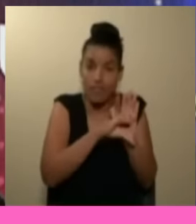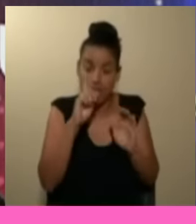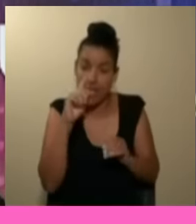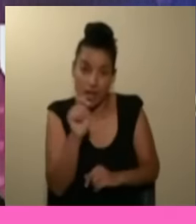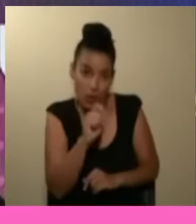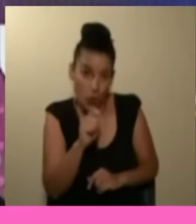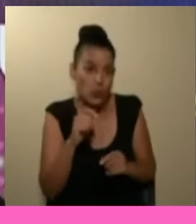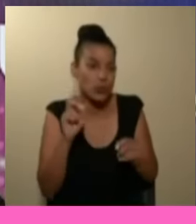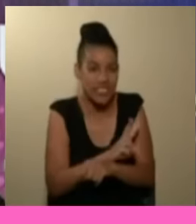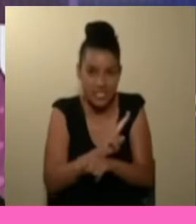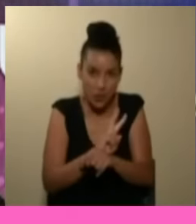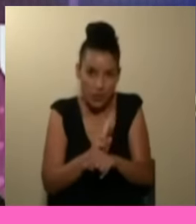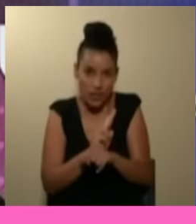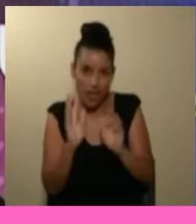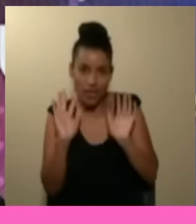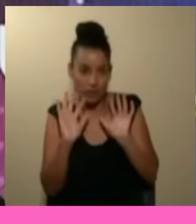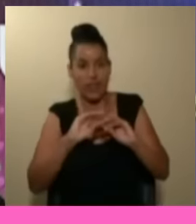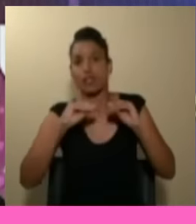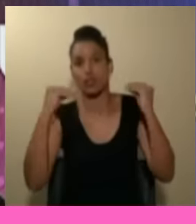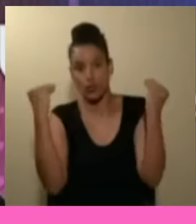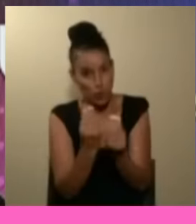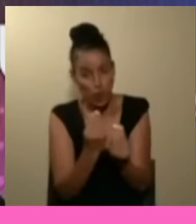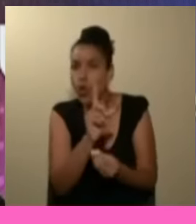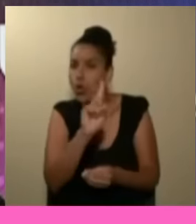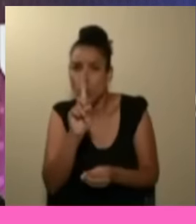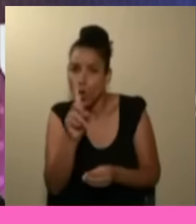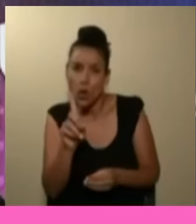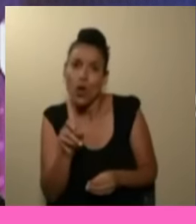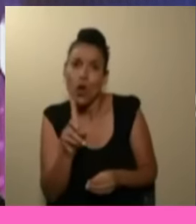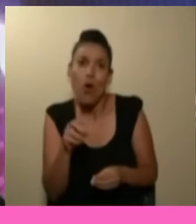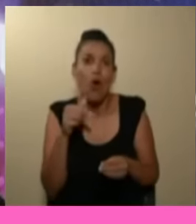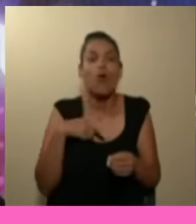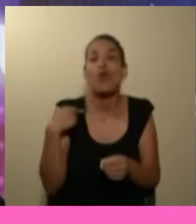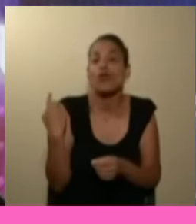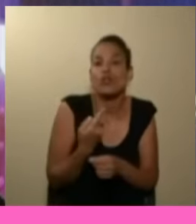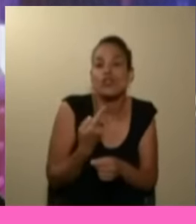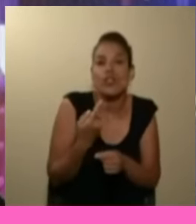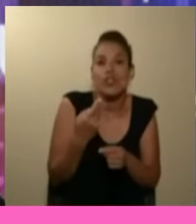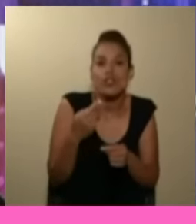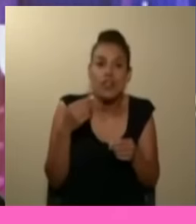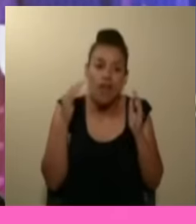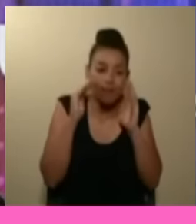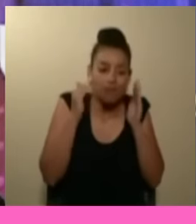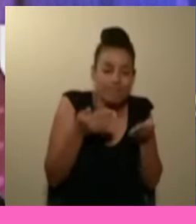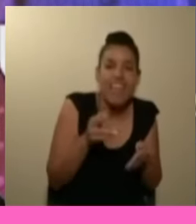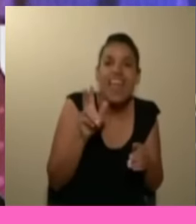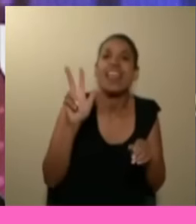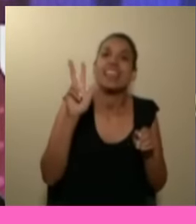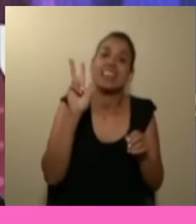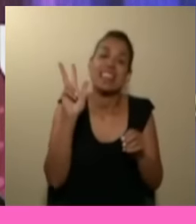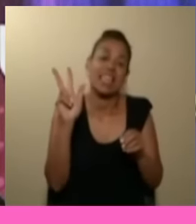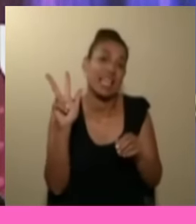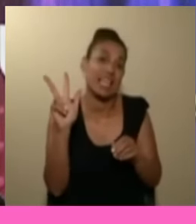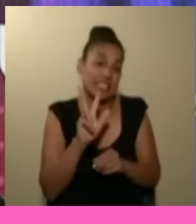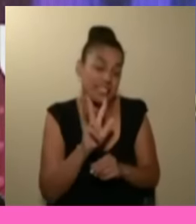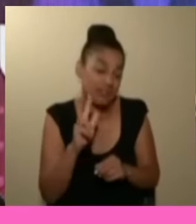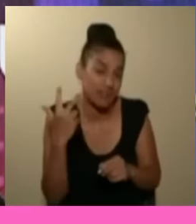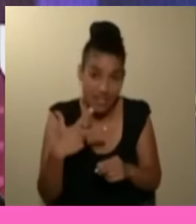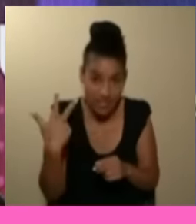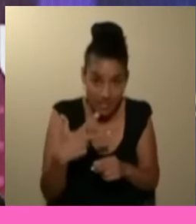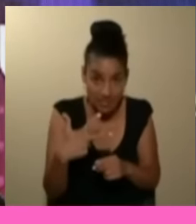117 artículos tiene la sección de seguridad. Nosotros vamos contra los 33 que consideramos negativos. Y